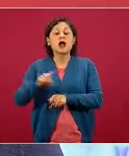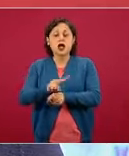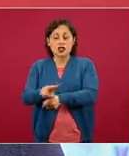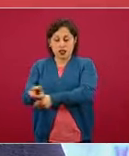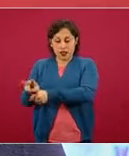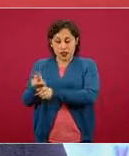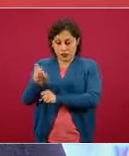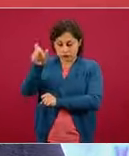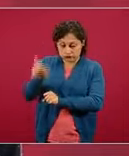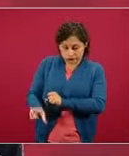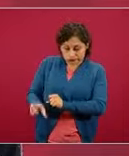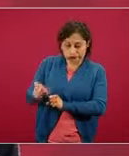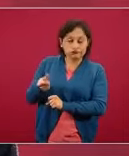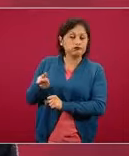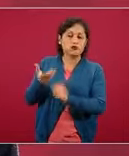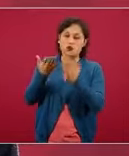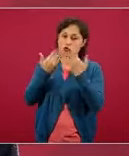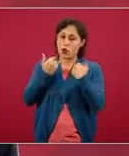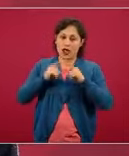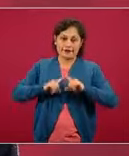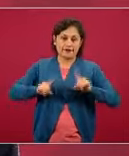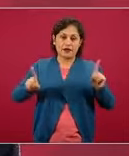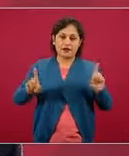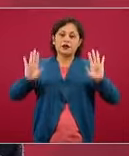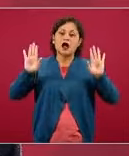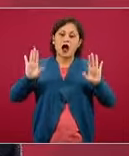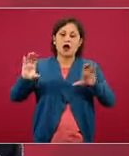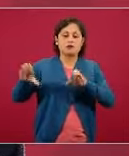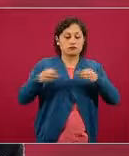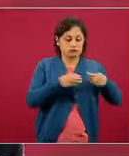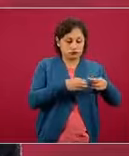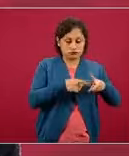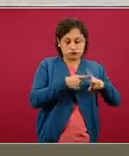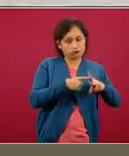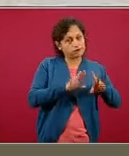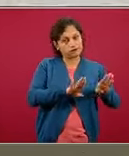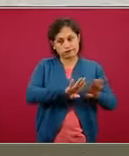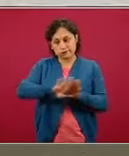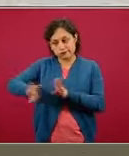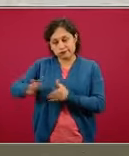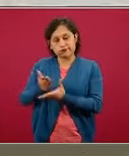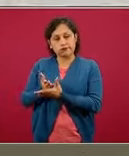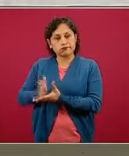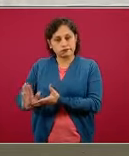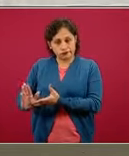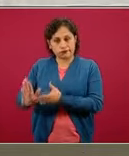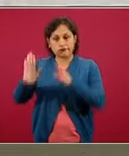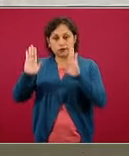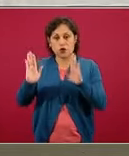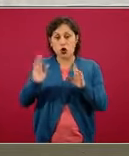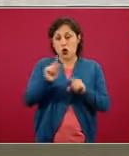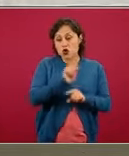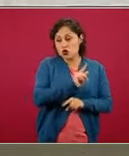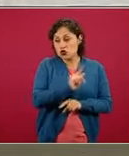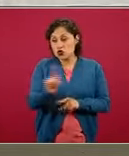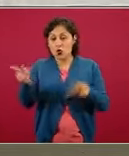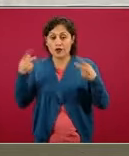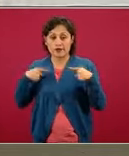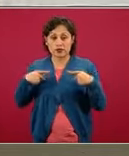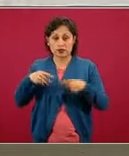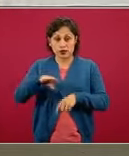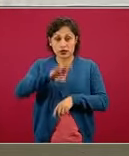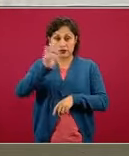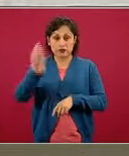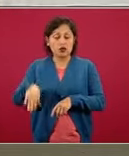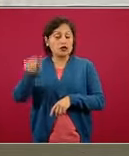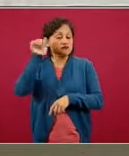no aplican, también a descartarla como tal. Entonces, finalmente todas pasan por este proceso de dictaminación